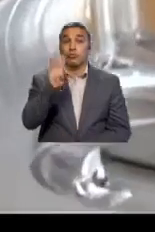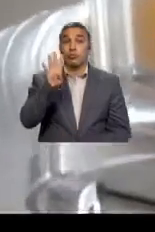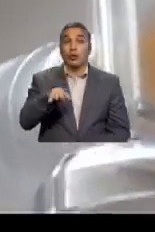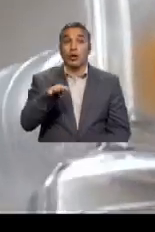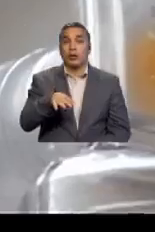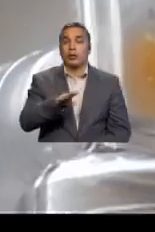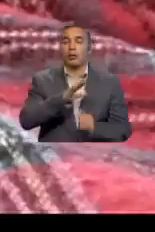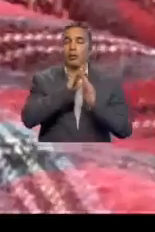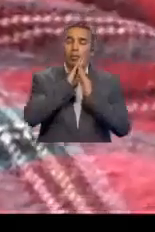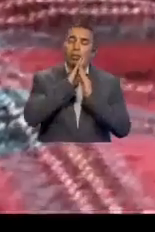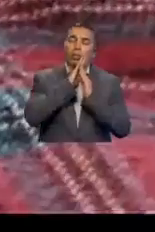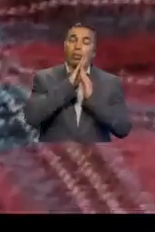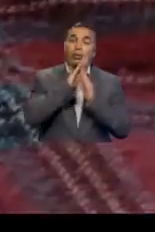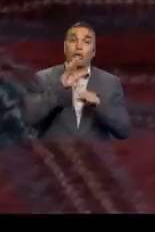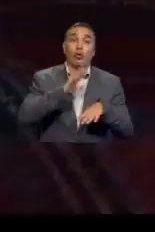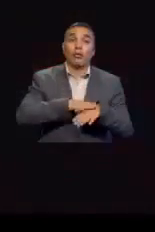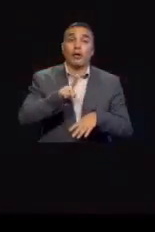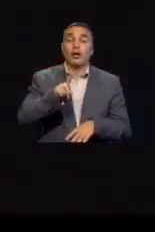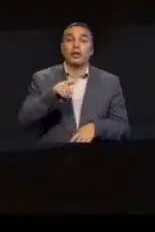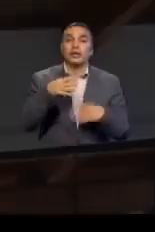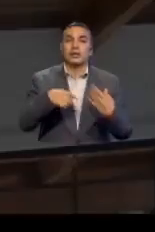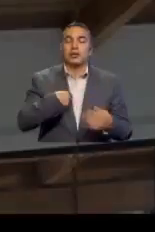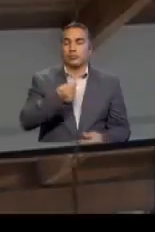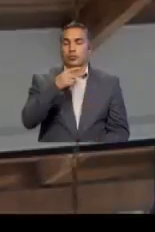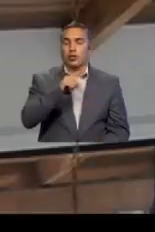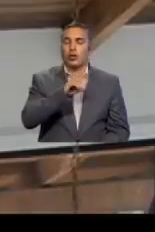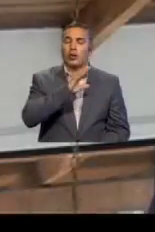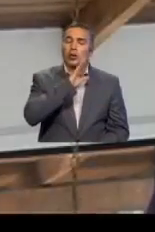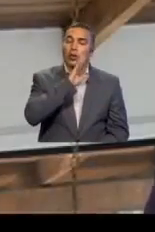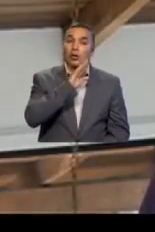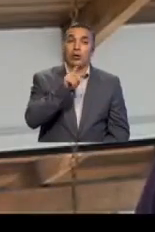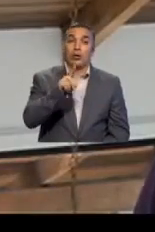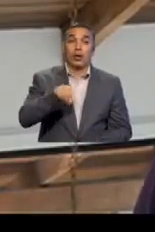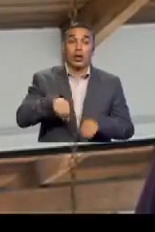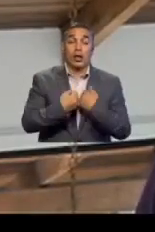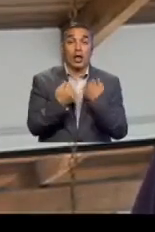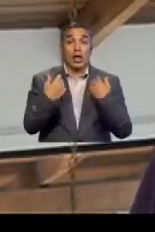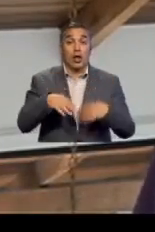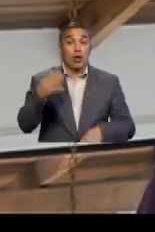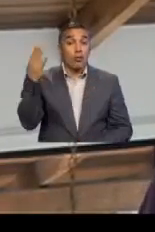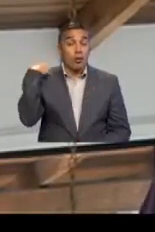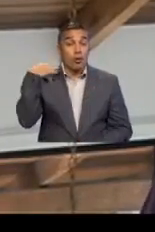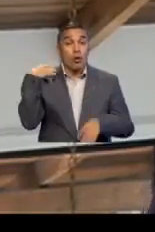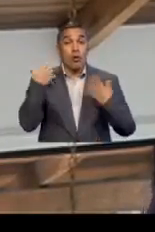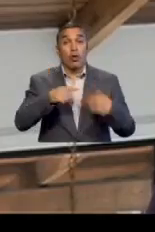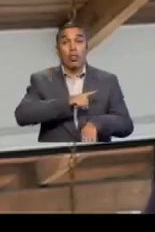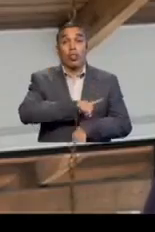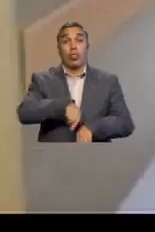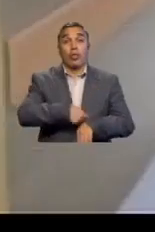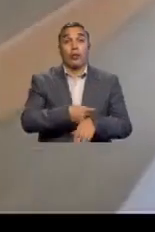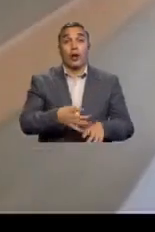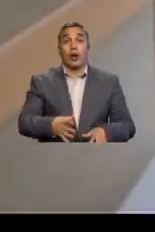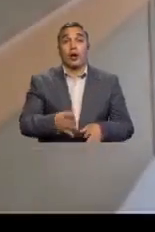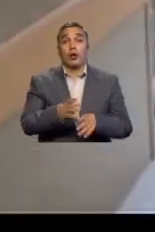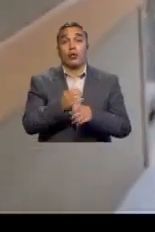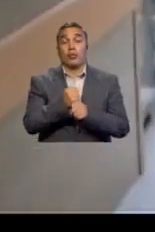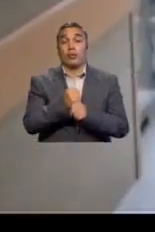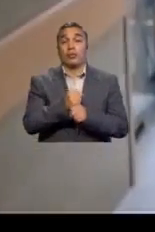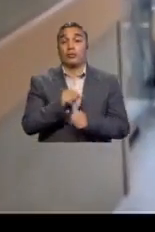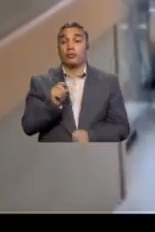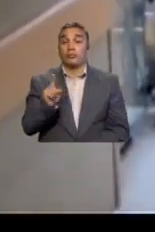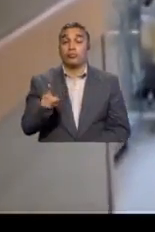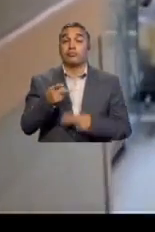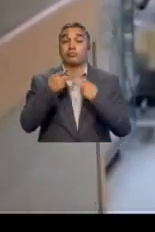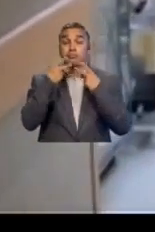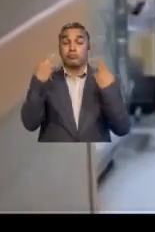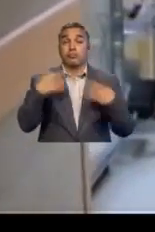meses dormido porque fue inducido a un coma. El daño que causa esta enfermedad a nivel pulmonar demora en retroceder. Él